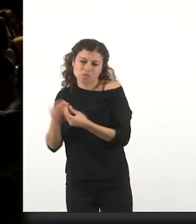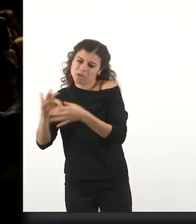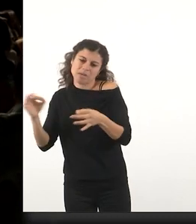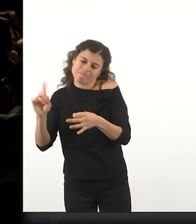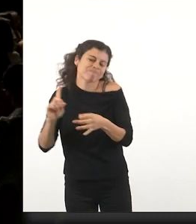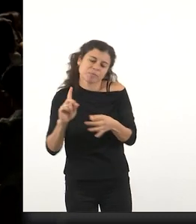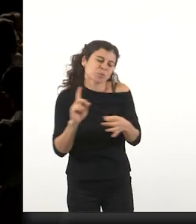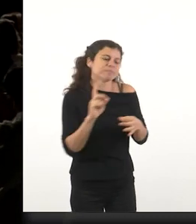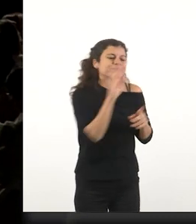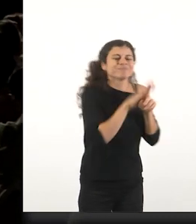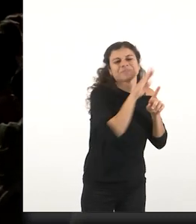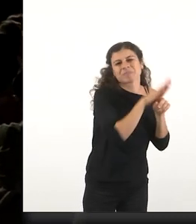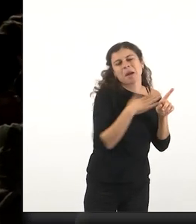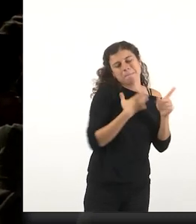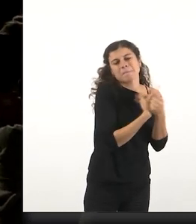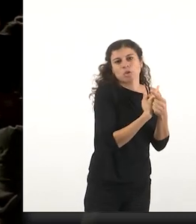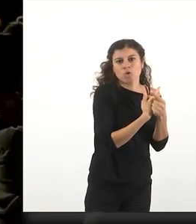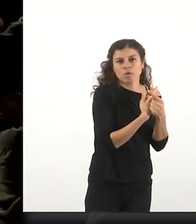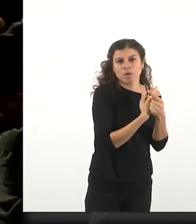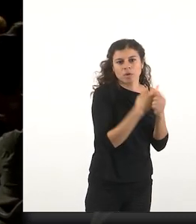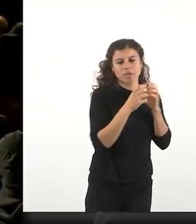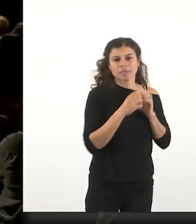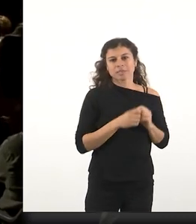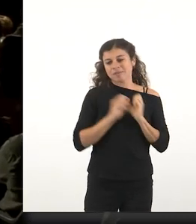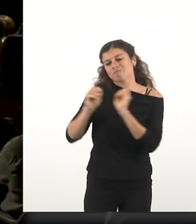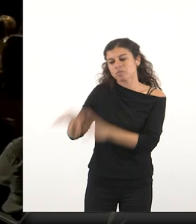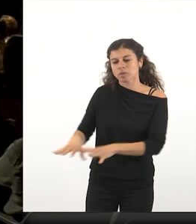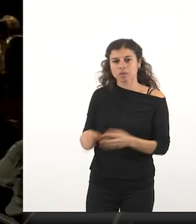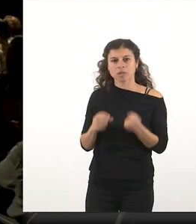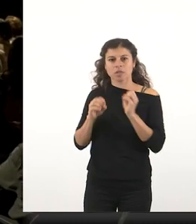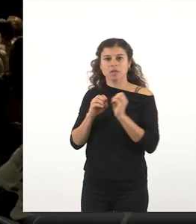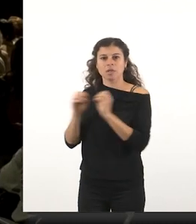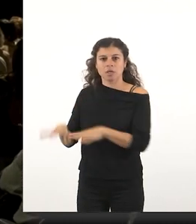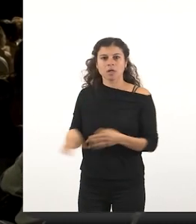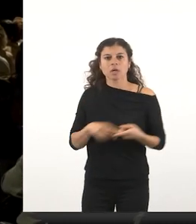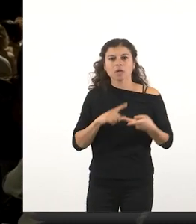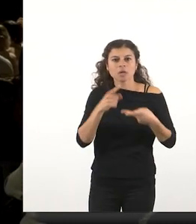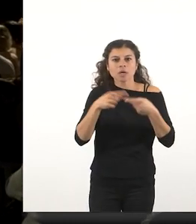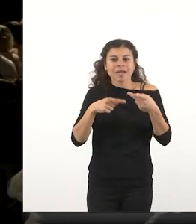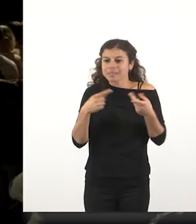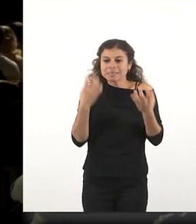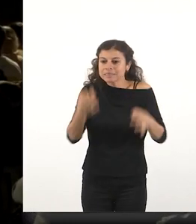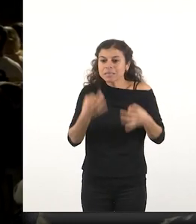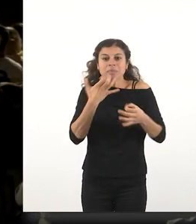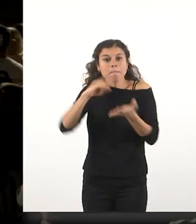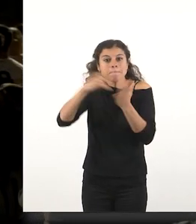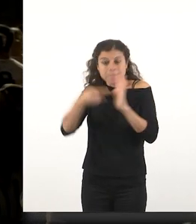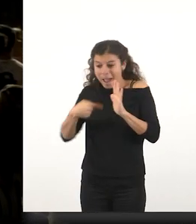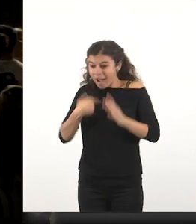con mi novio. La primera vez que Antonio ve que yo hice esto, y es que tenía planes con mis colegas o con mi familia, donde él no estaba